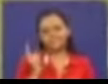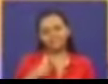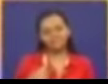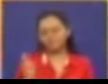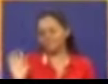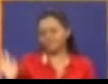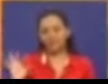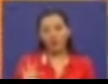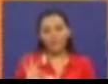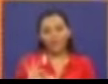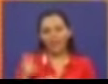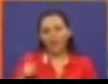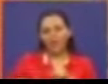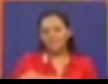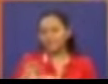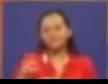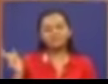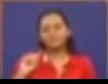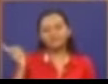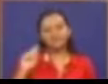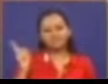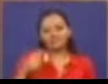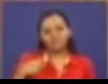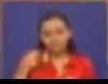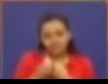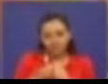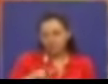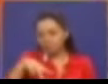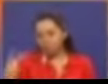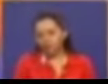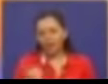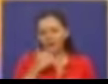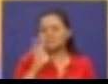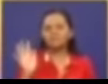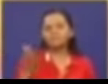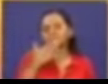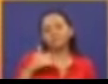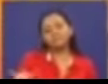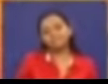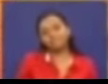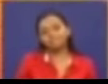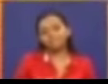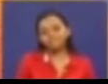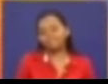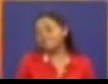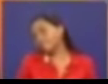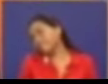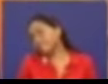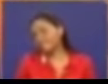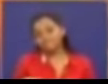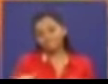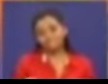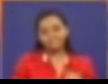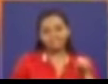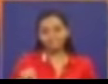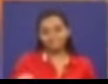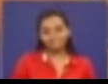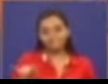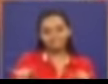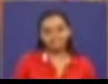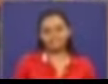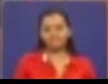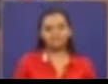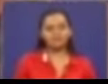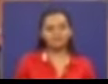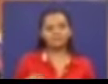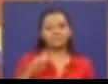compañeros, compañeras que podían tener un accidente, entonces preferí por prudencia no salir a bicicletear. De